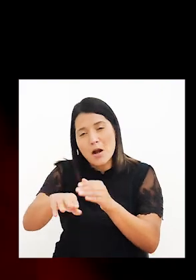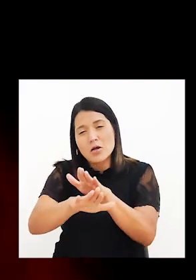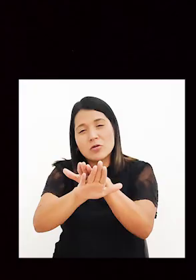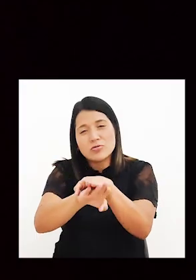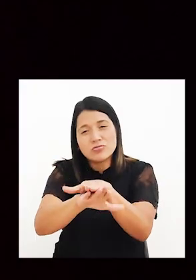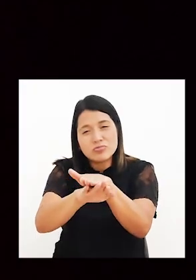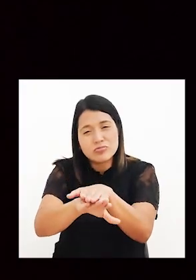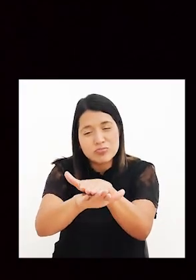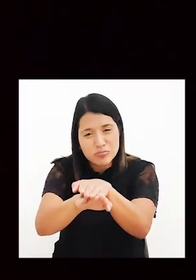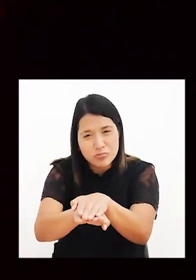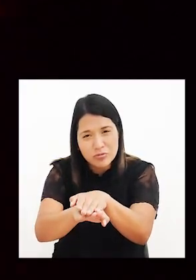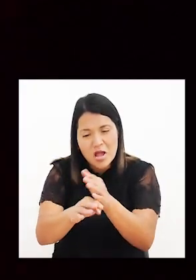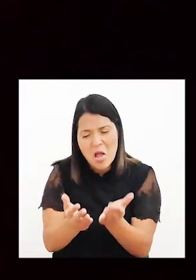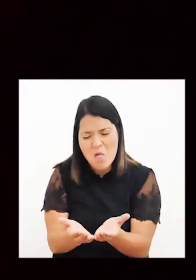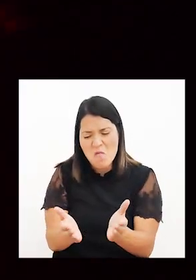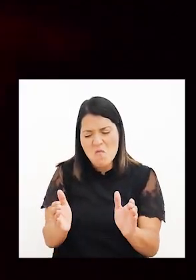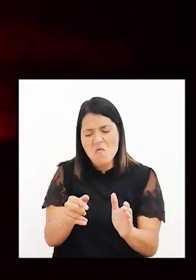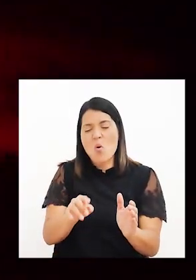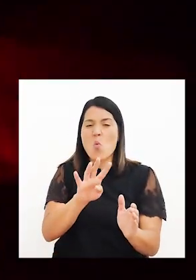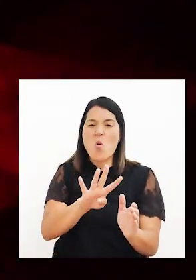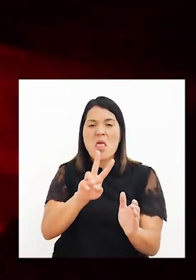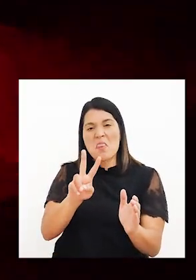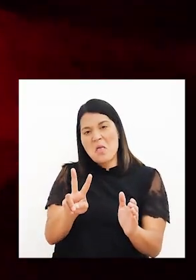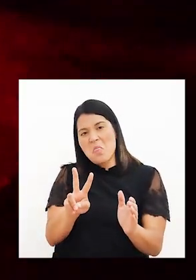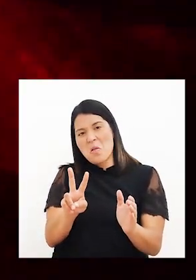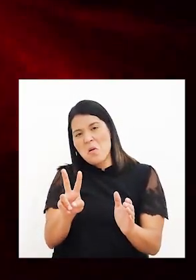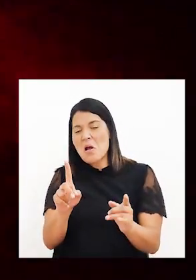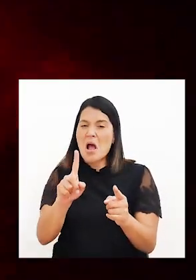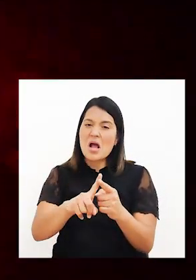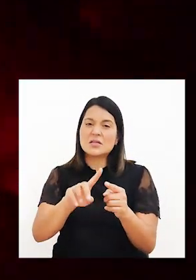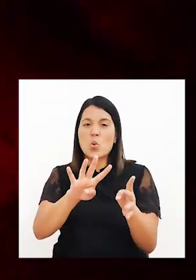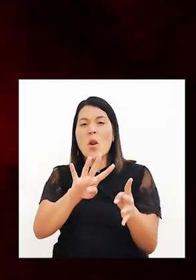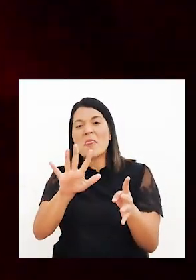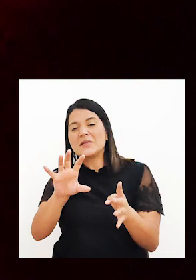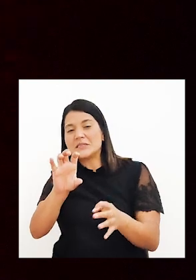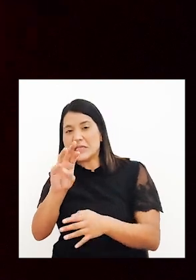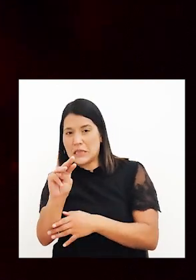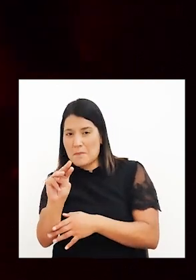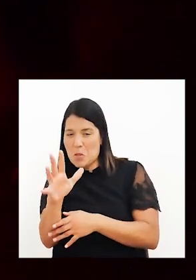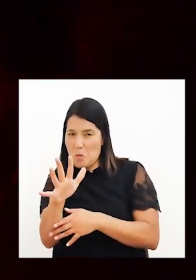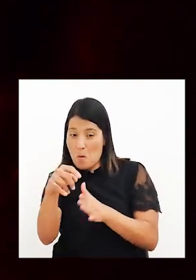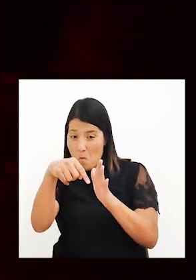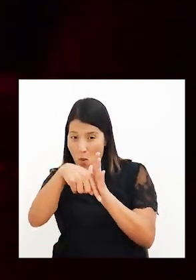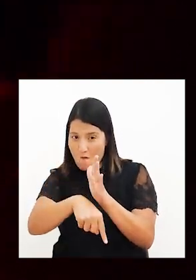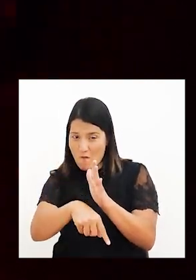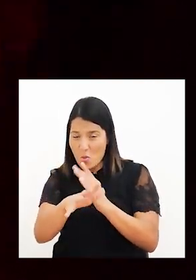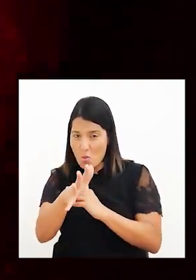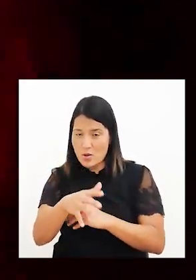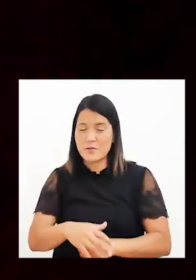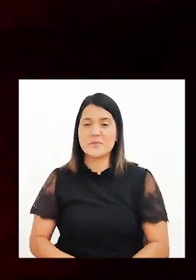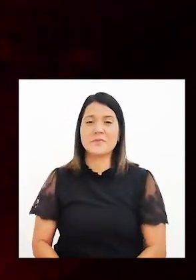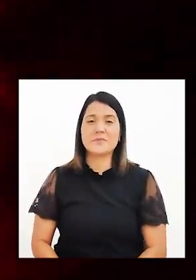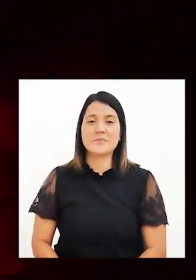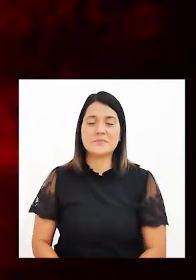Normalmente el nido mide entre 42 y 45 centímetros de profundidad.